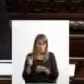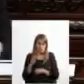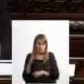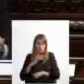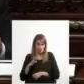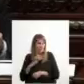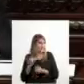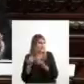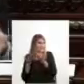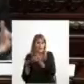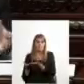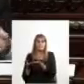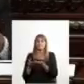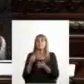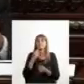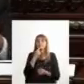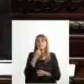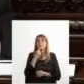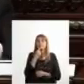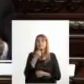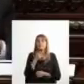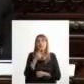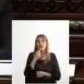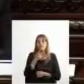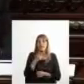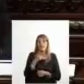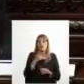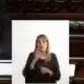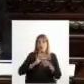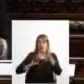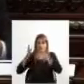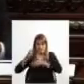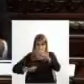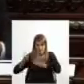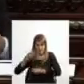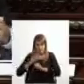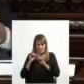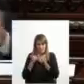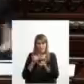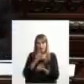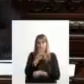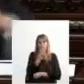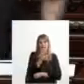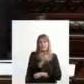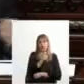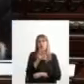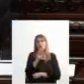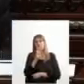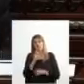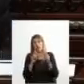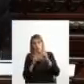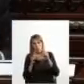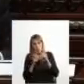Que no tiene efecto. Porque en los hechos cuando tenga que dejar de ordeñar para ir a cobrar 20, 25 dólares de devolución de gasoil no va a ir.